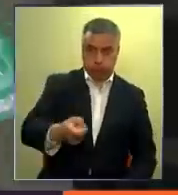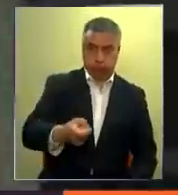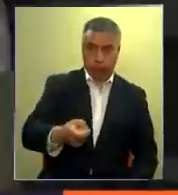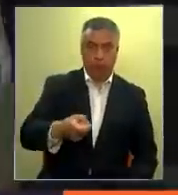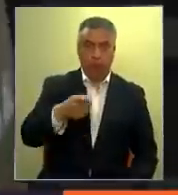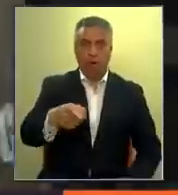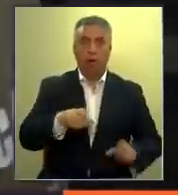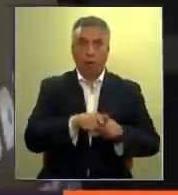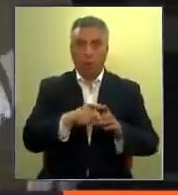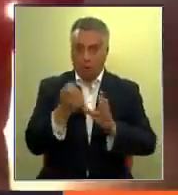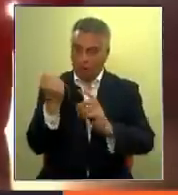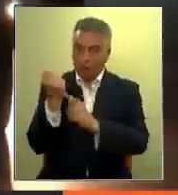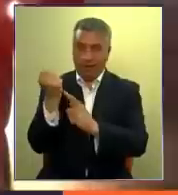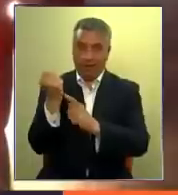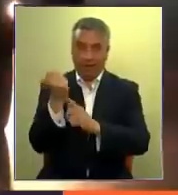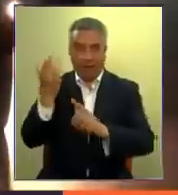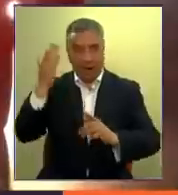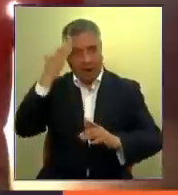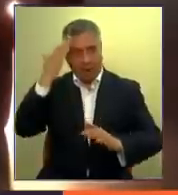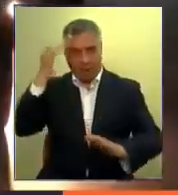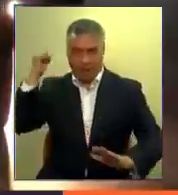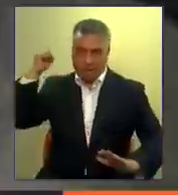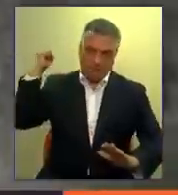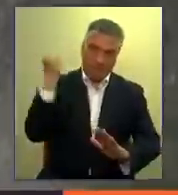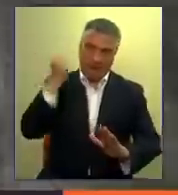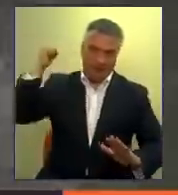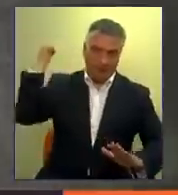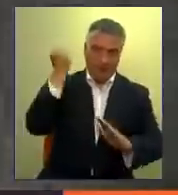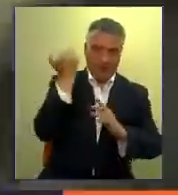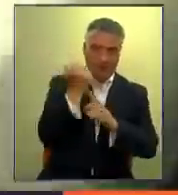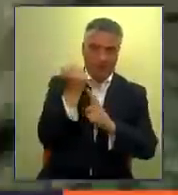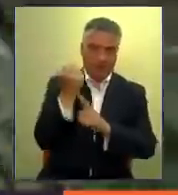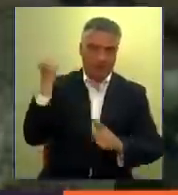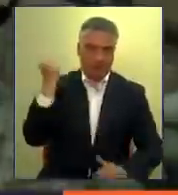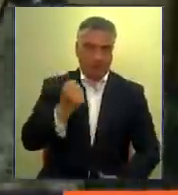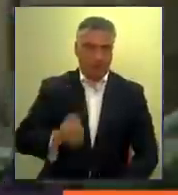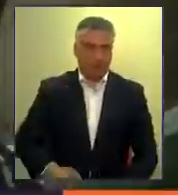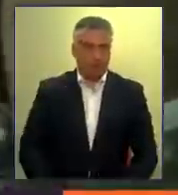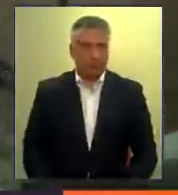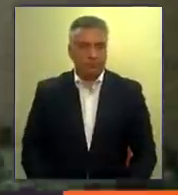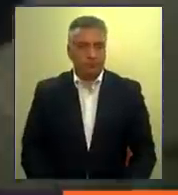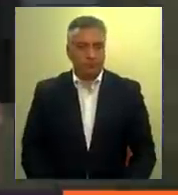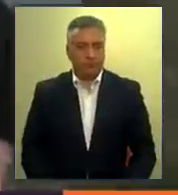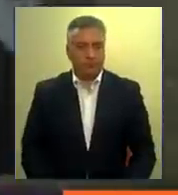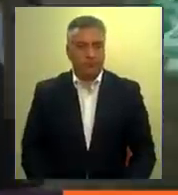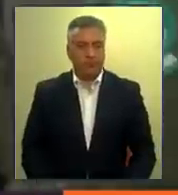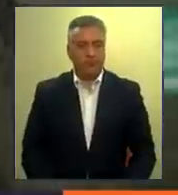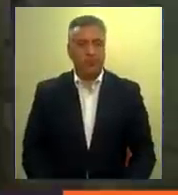estaba pegando con la empuñadura en la cabeza del otro individuo.